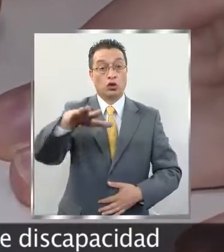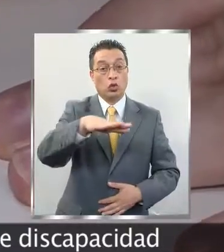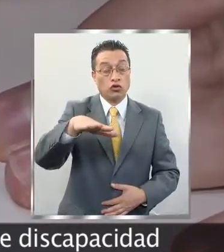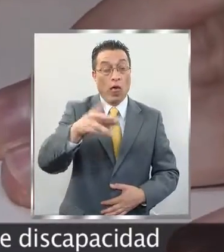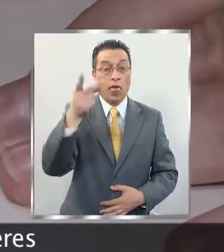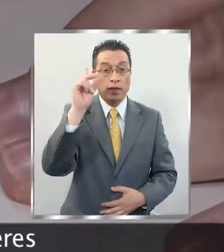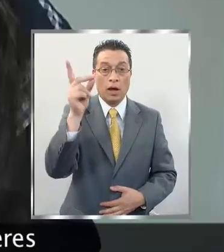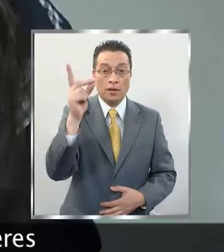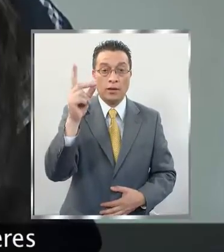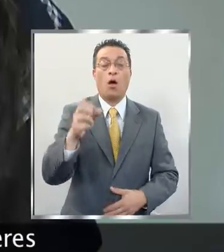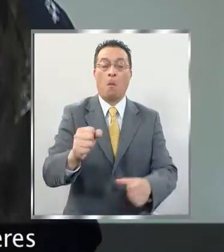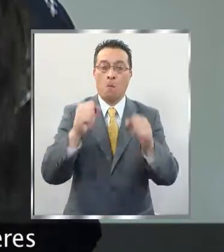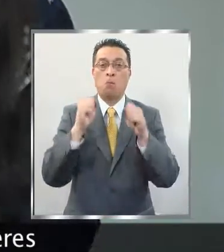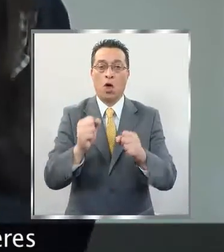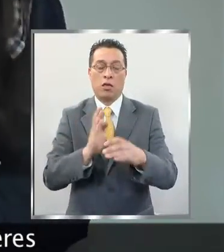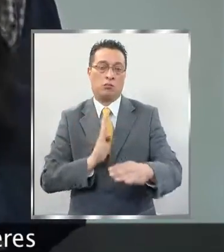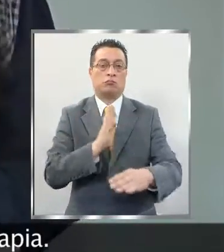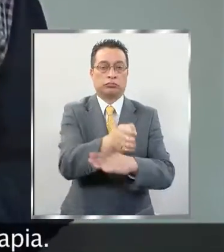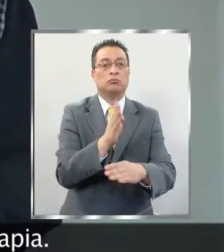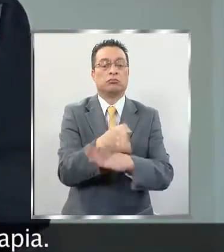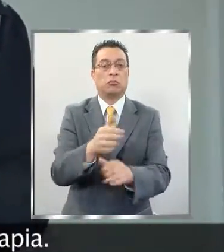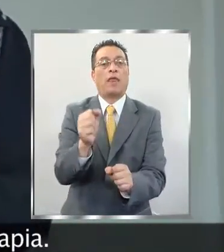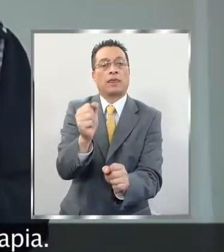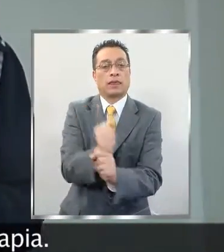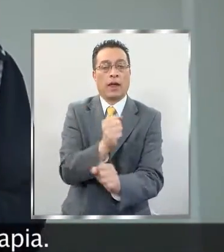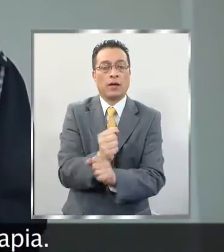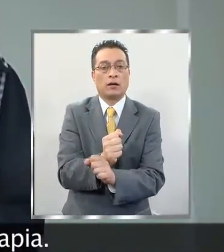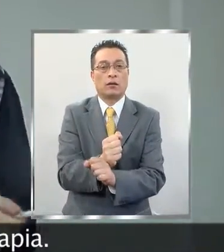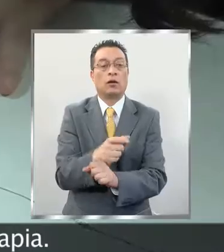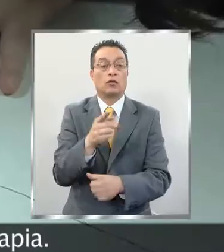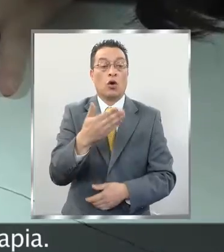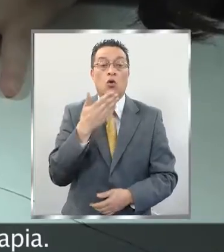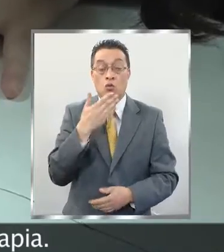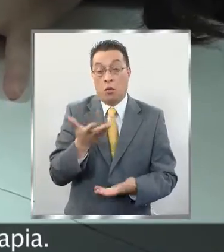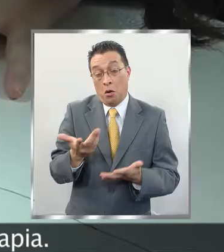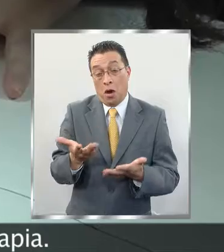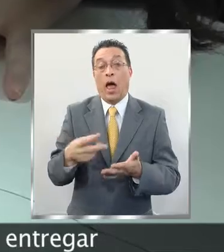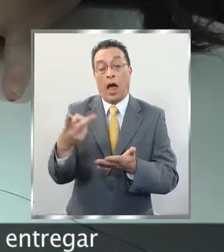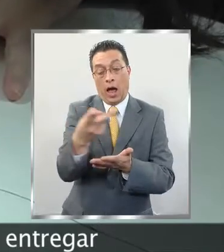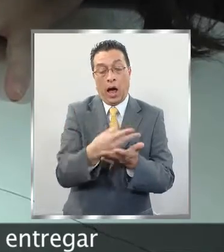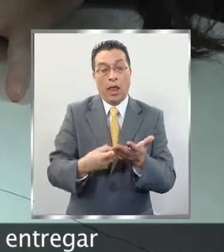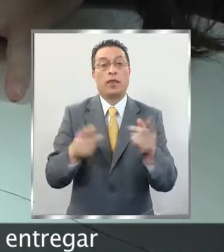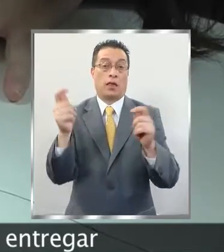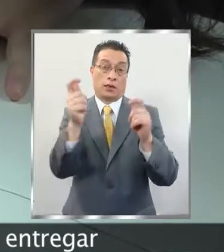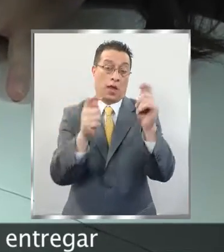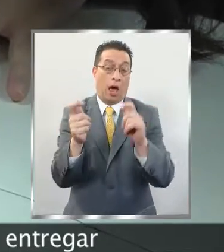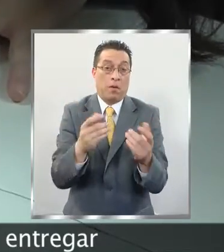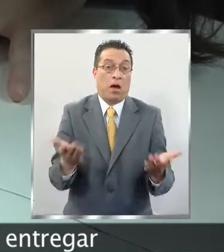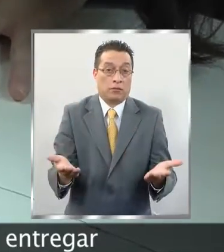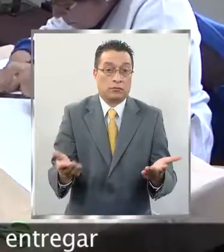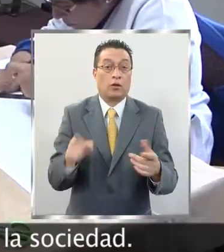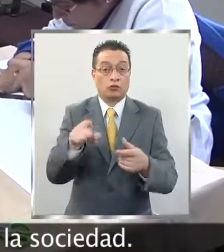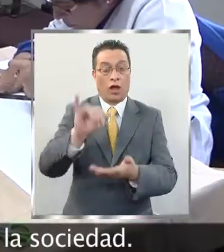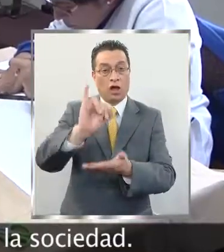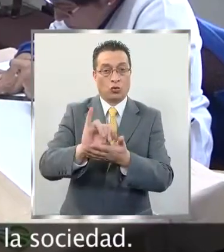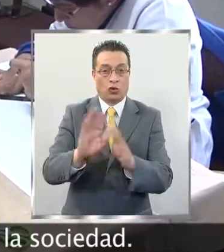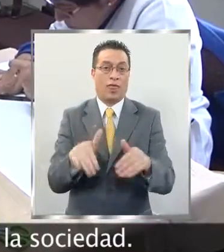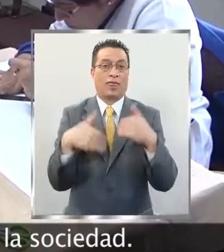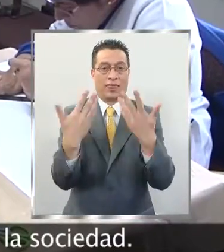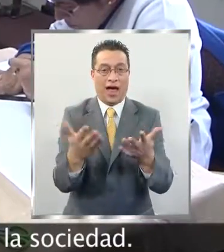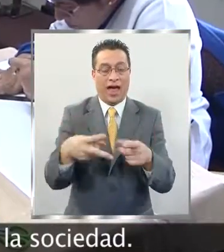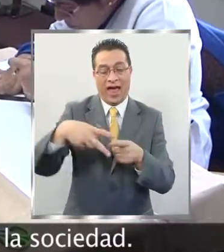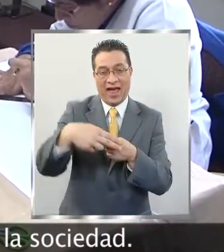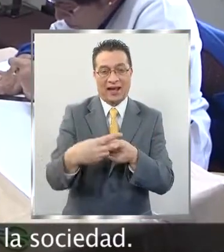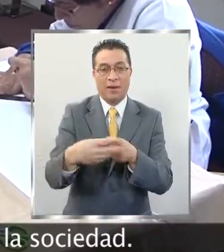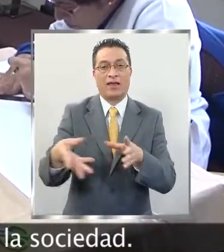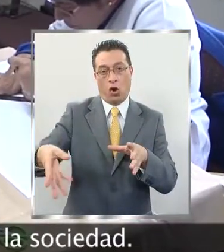discapacidad puedan asistir a talleres, como es el de arte-terapia, una institución que busca entregar herramientas